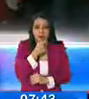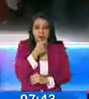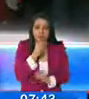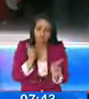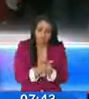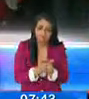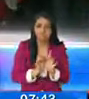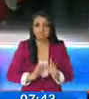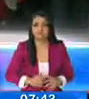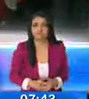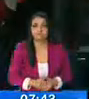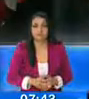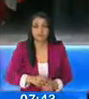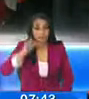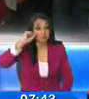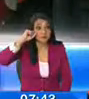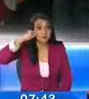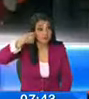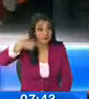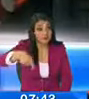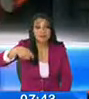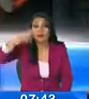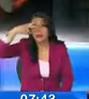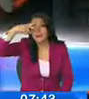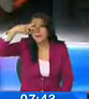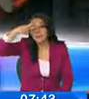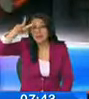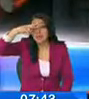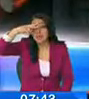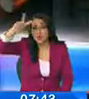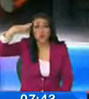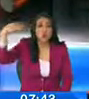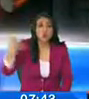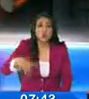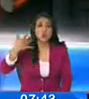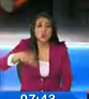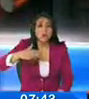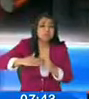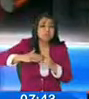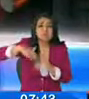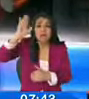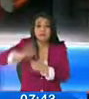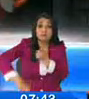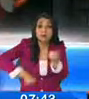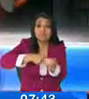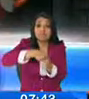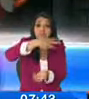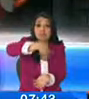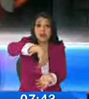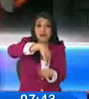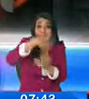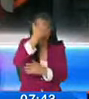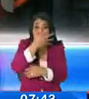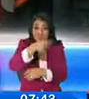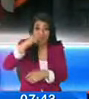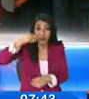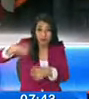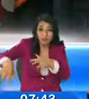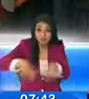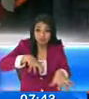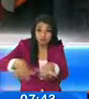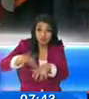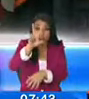Recordemos que México fue uno de los países que más apoyó a Manaví y Esmeraldas en el terremoto de